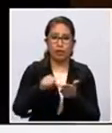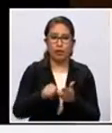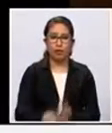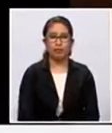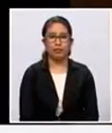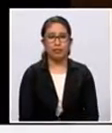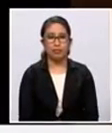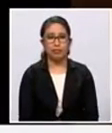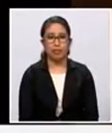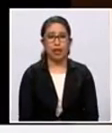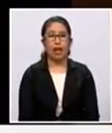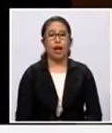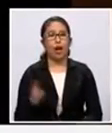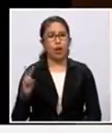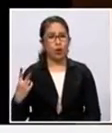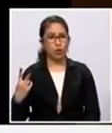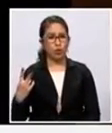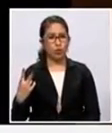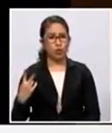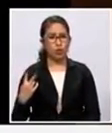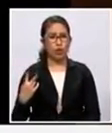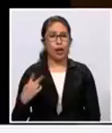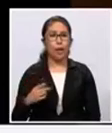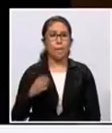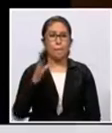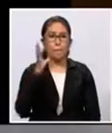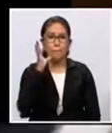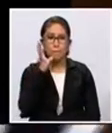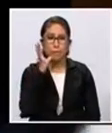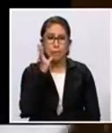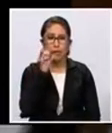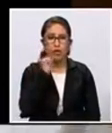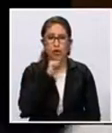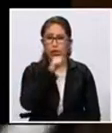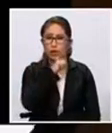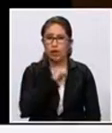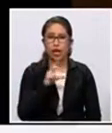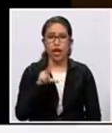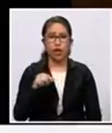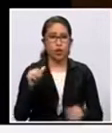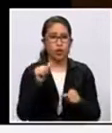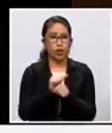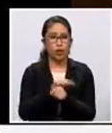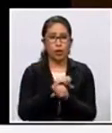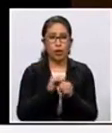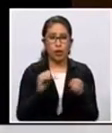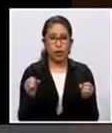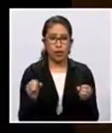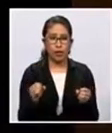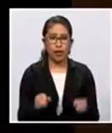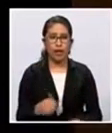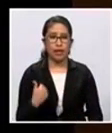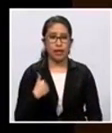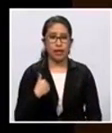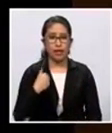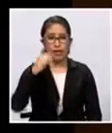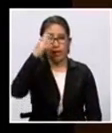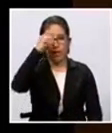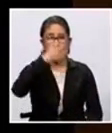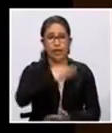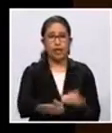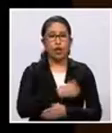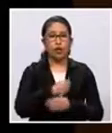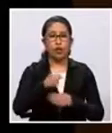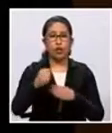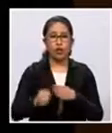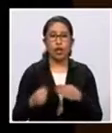La segunda, madre soltera, independiente, sin sueldo, que estudia en la universidad, tiene un hijo en secundaria que se benefició con